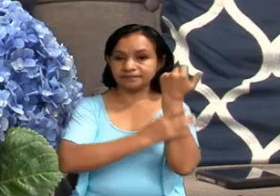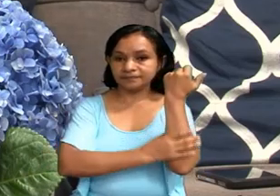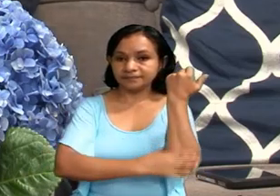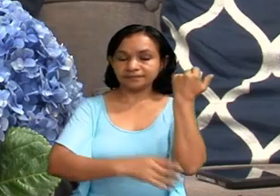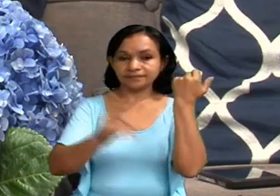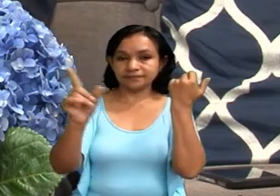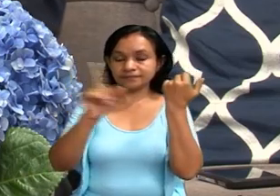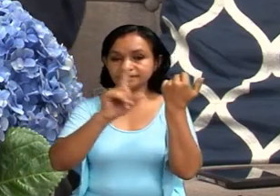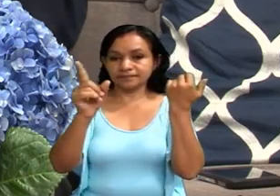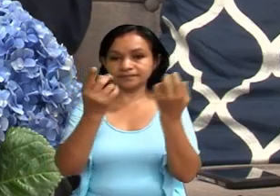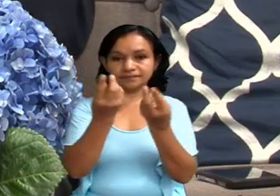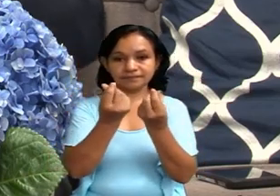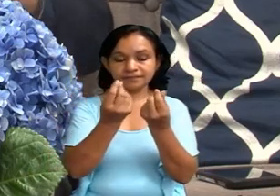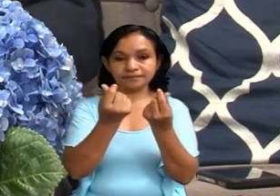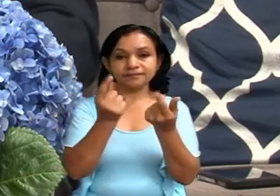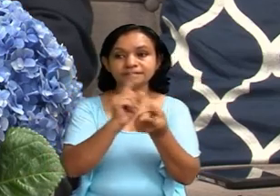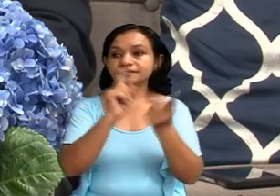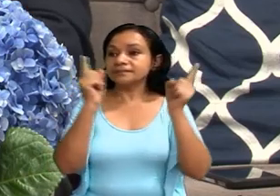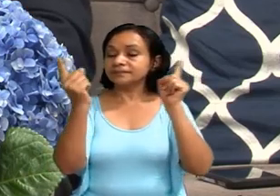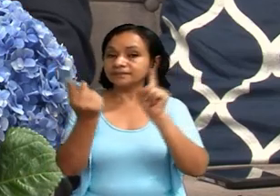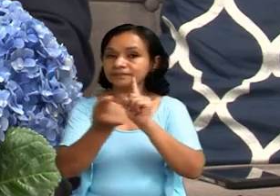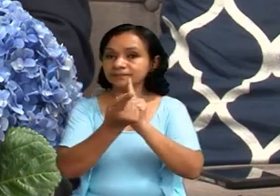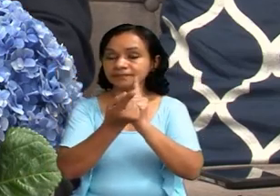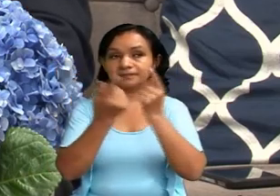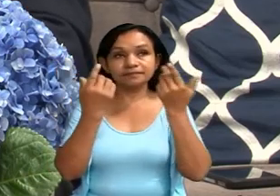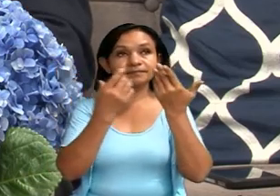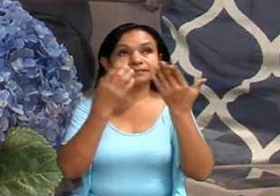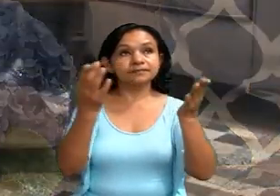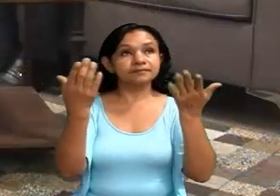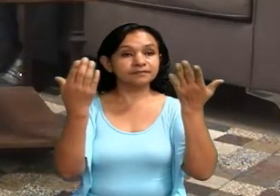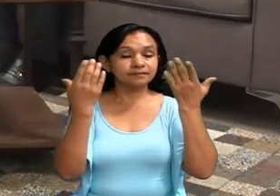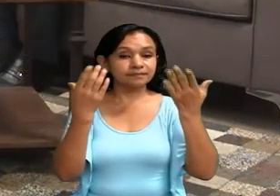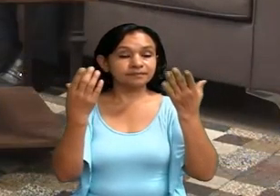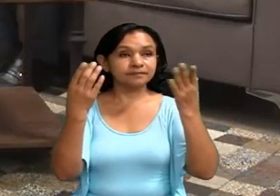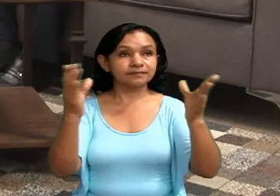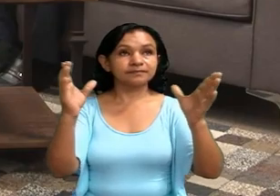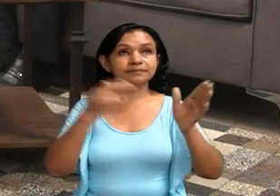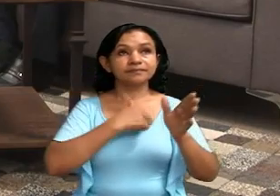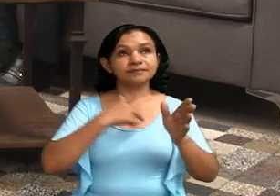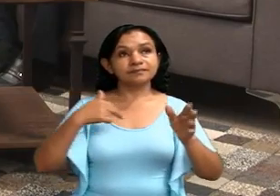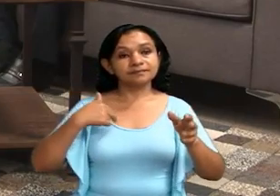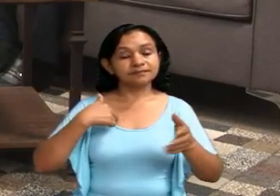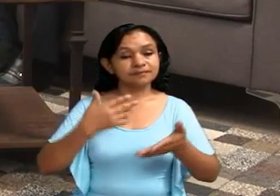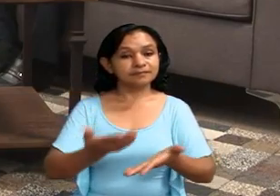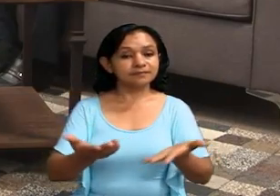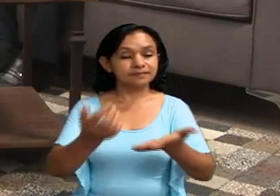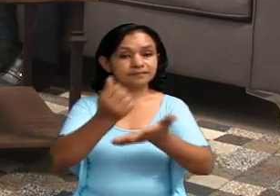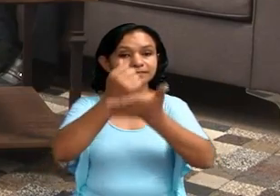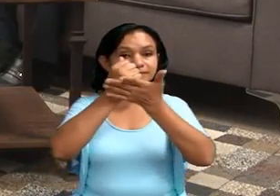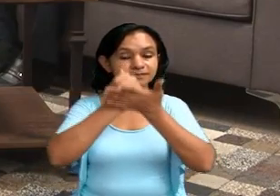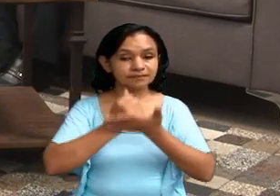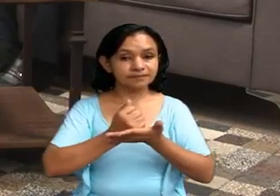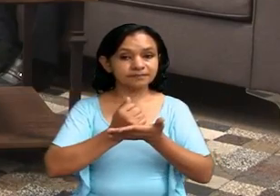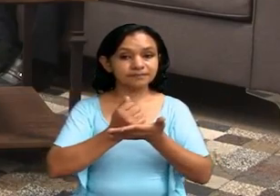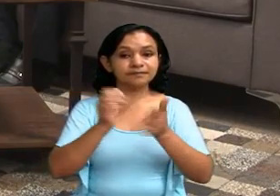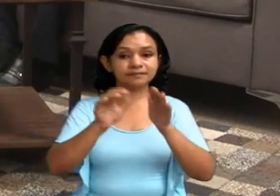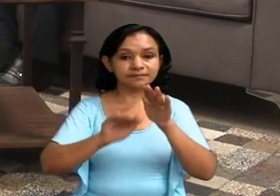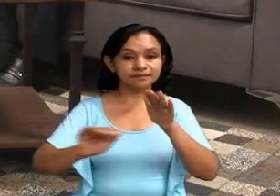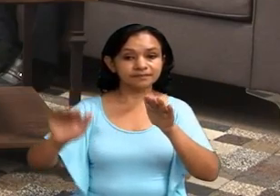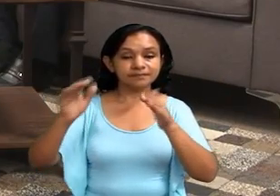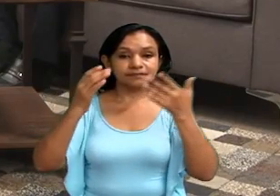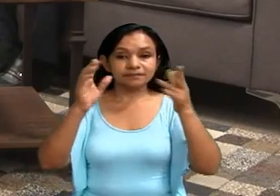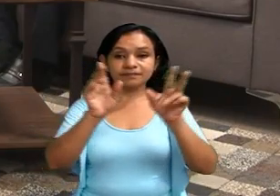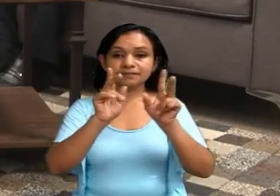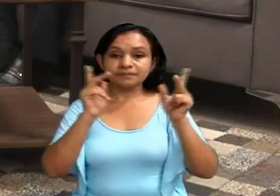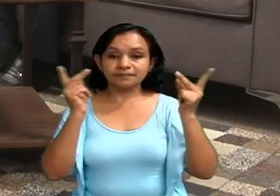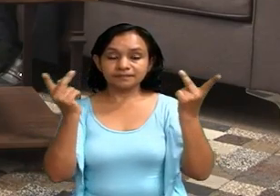en la parte económica, sino también en la parte espiritual, cultural, porque eso nos va, le damos más oportunidad a nuestro